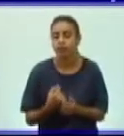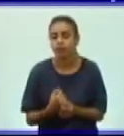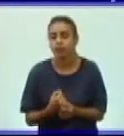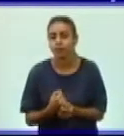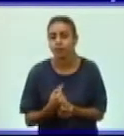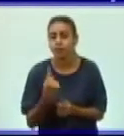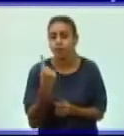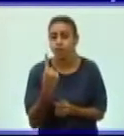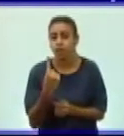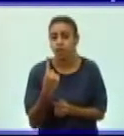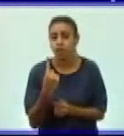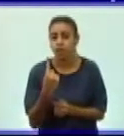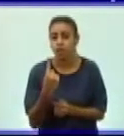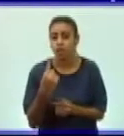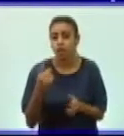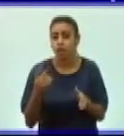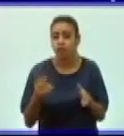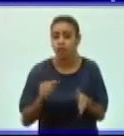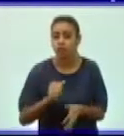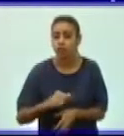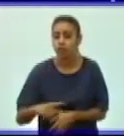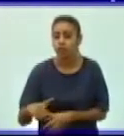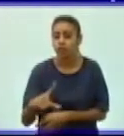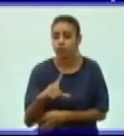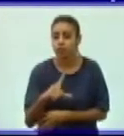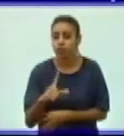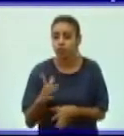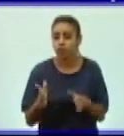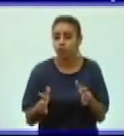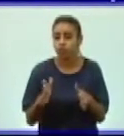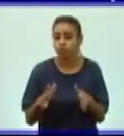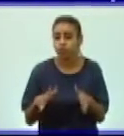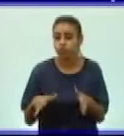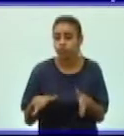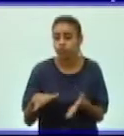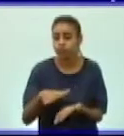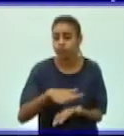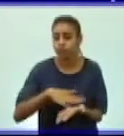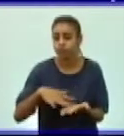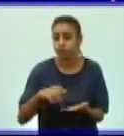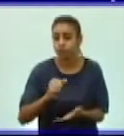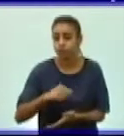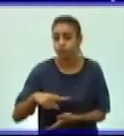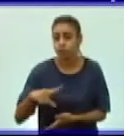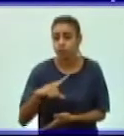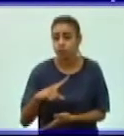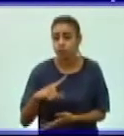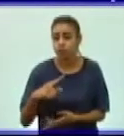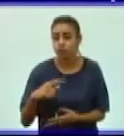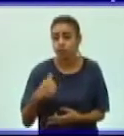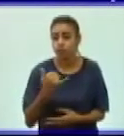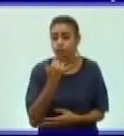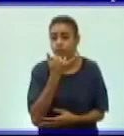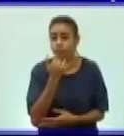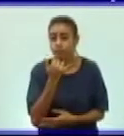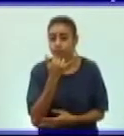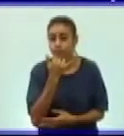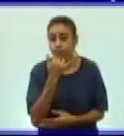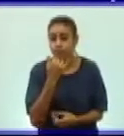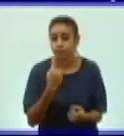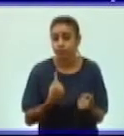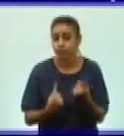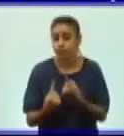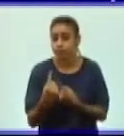en la esfera social, en la sociedad. Se están dando fenómenos, queridos estudiantes, además también